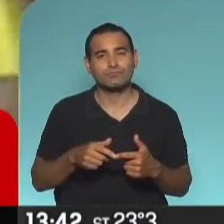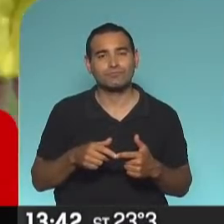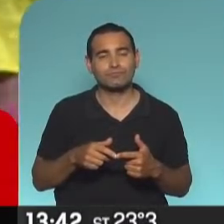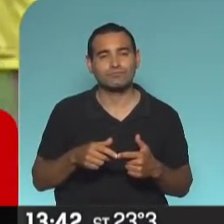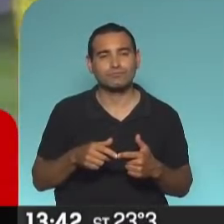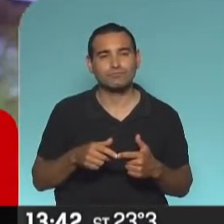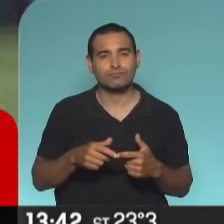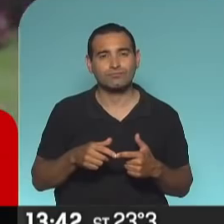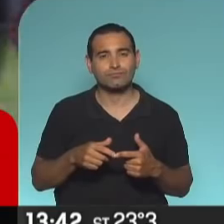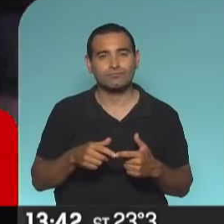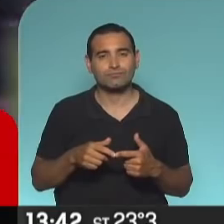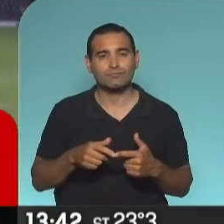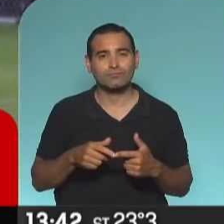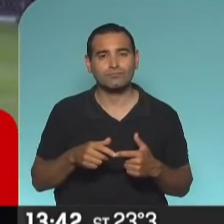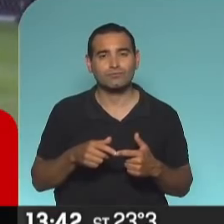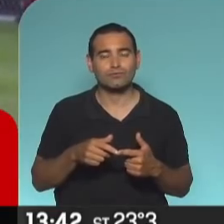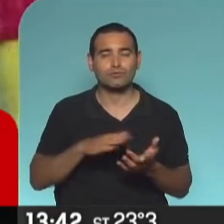conocimiento así muy cercano,